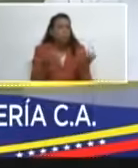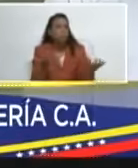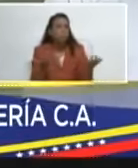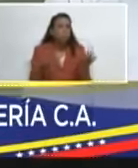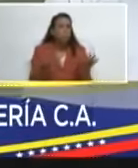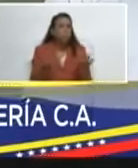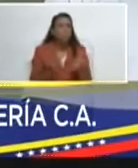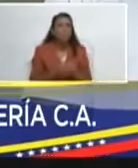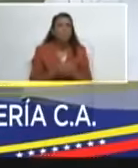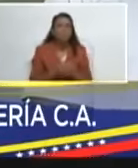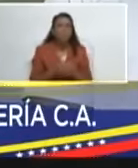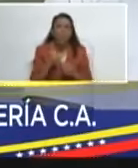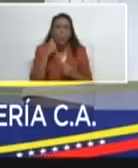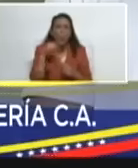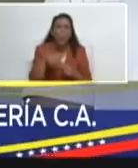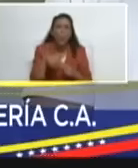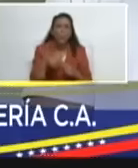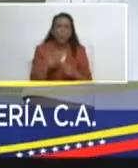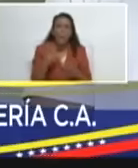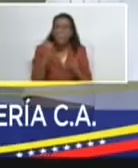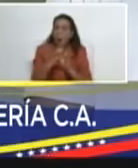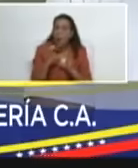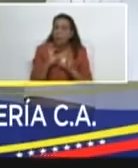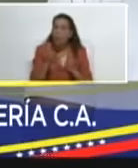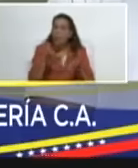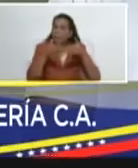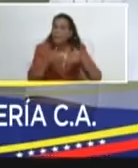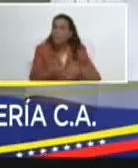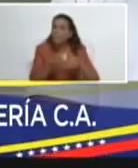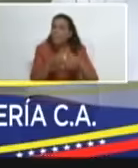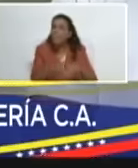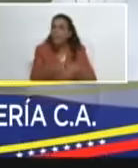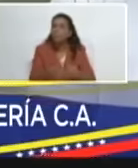económico a través de Lamo Pequero.